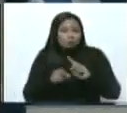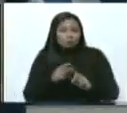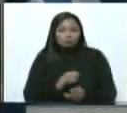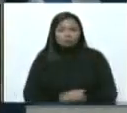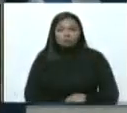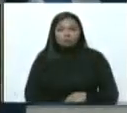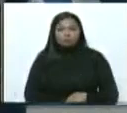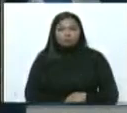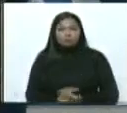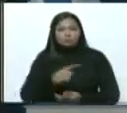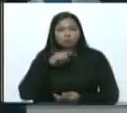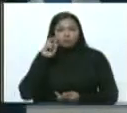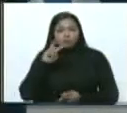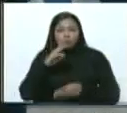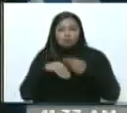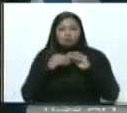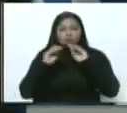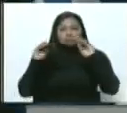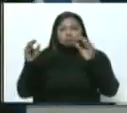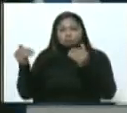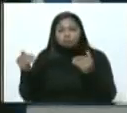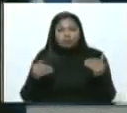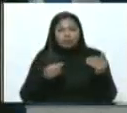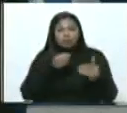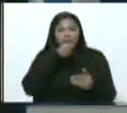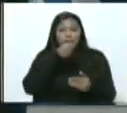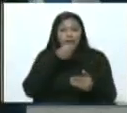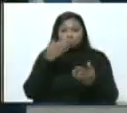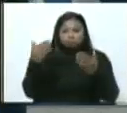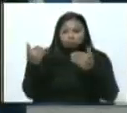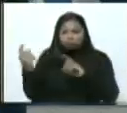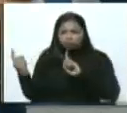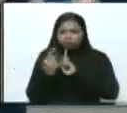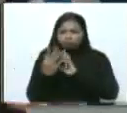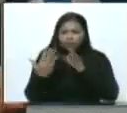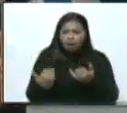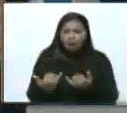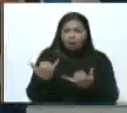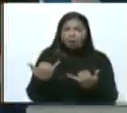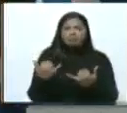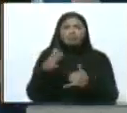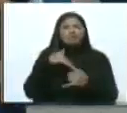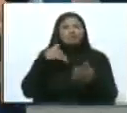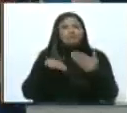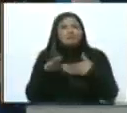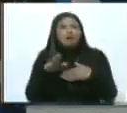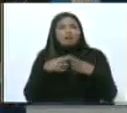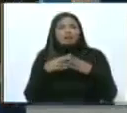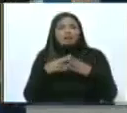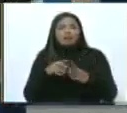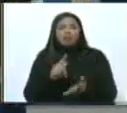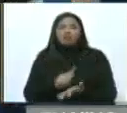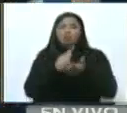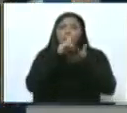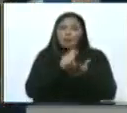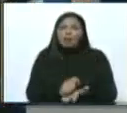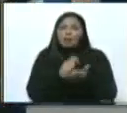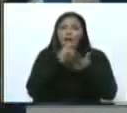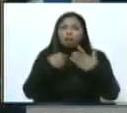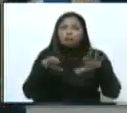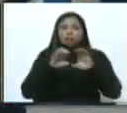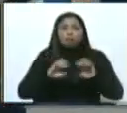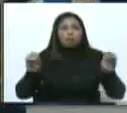gerentes que estamos llamándolos para entrevistarlos de PDVSA, porque explíquenme de dónde salen toneladas de